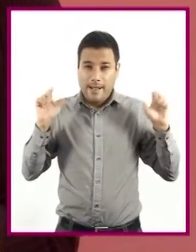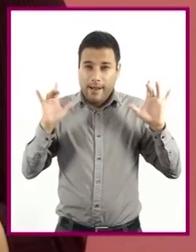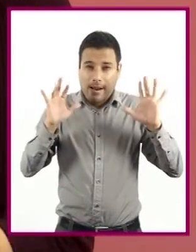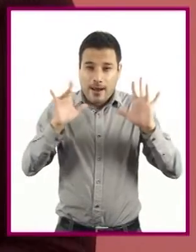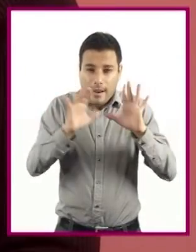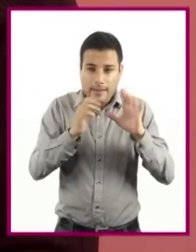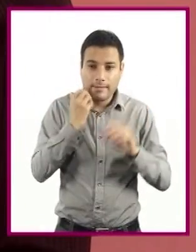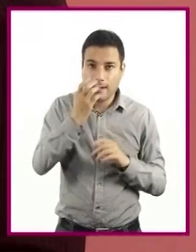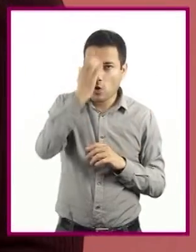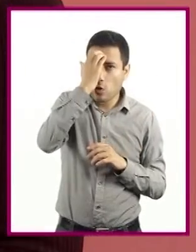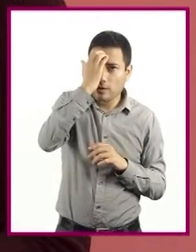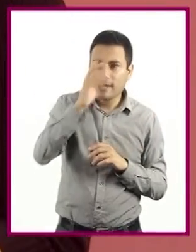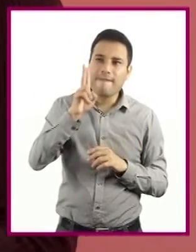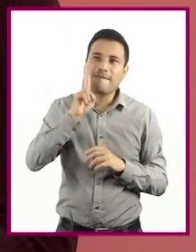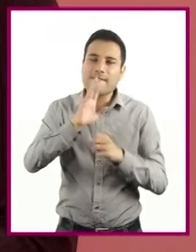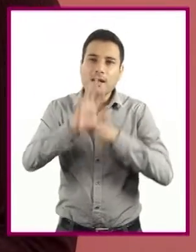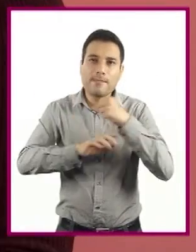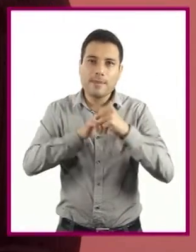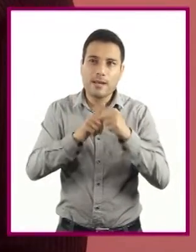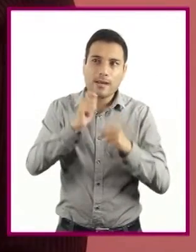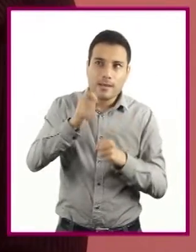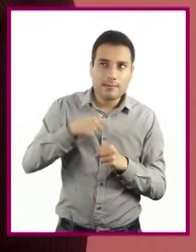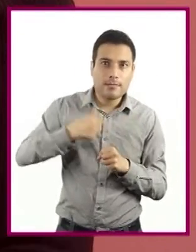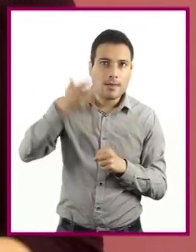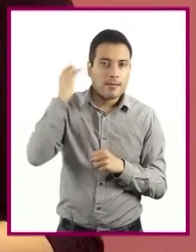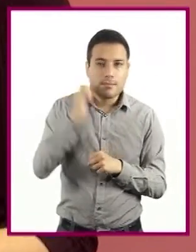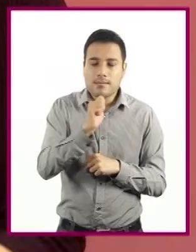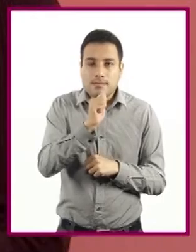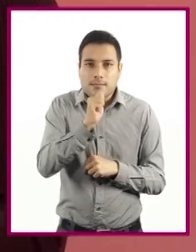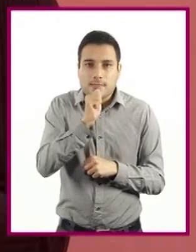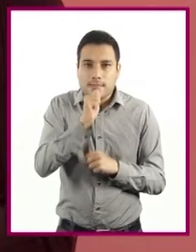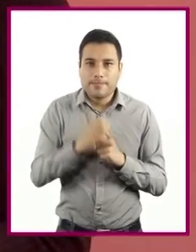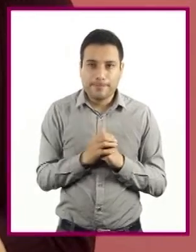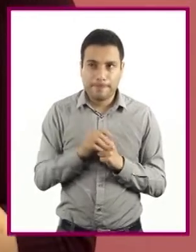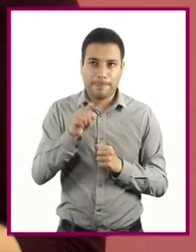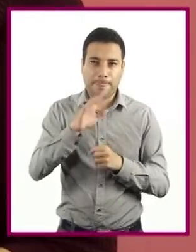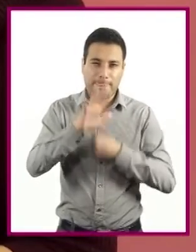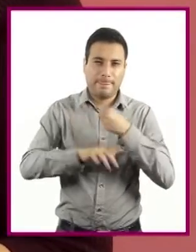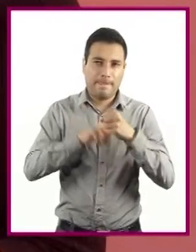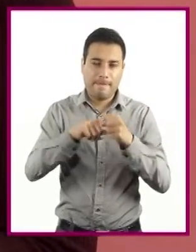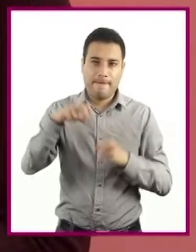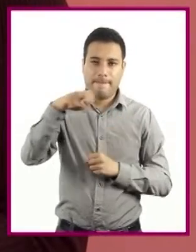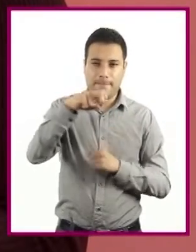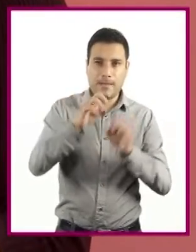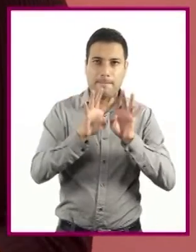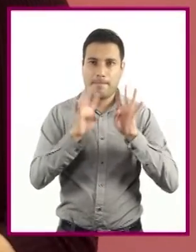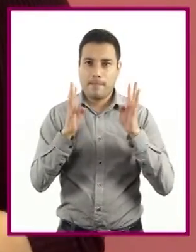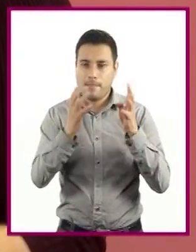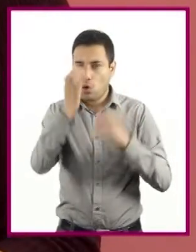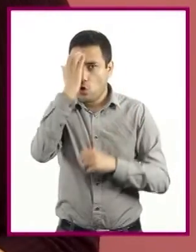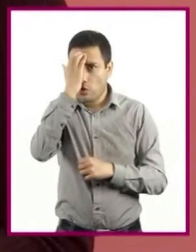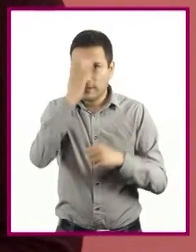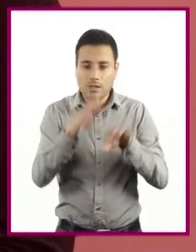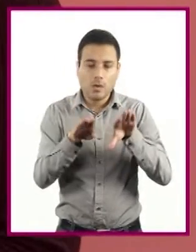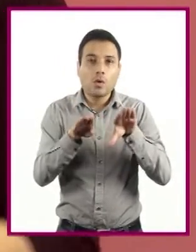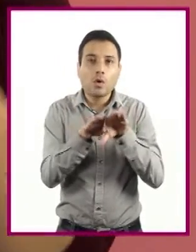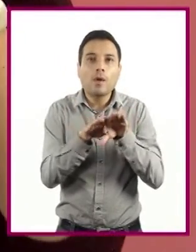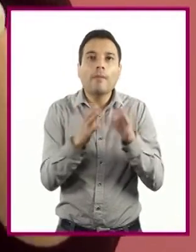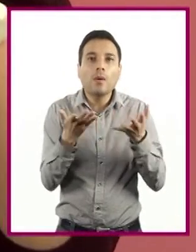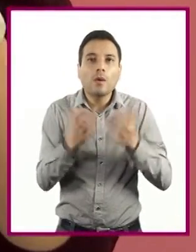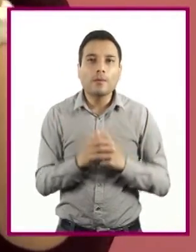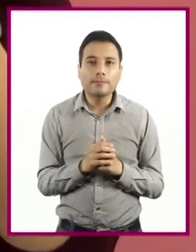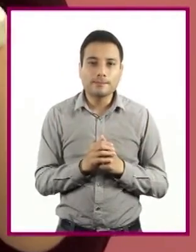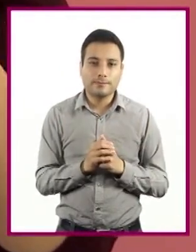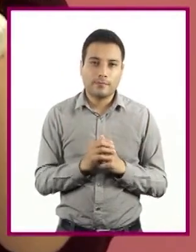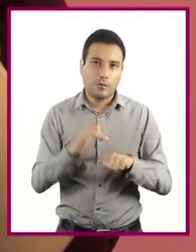conocer este fabuloso animal que jamás habían visto. Lo rodearon y empezaron a conocerlo mediante la única forma que les era